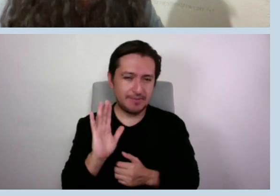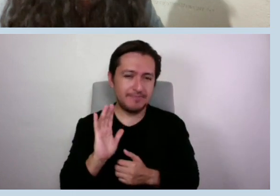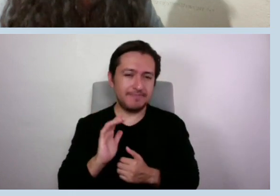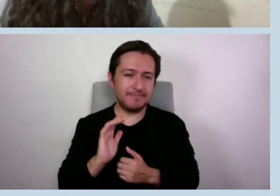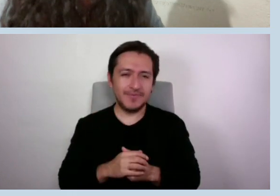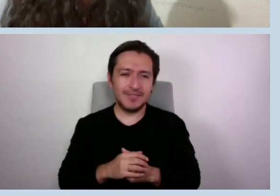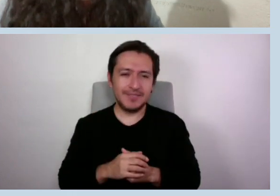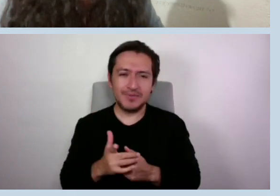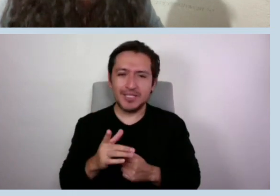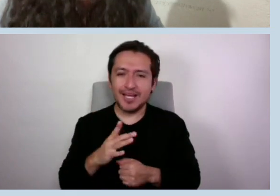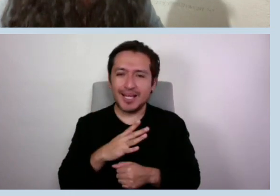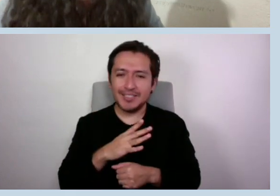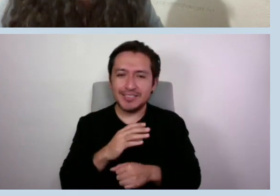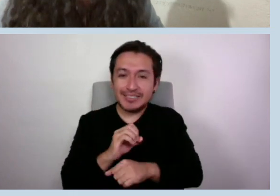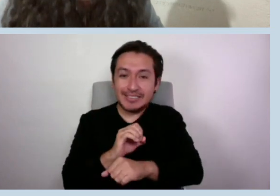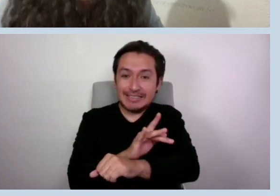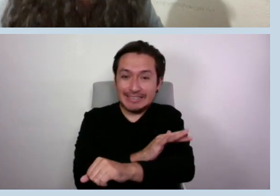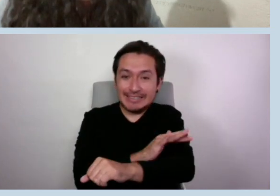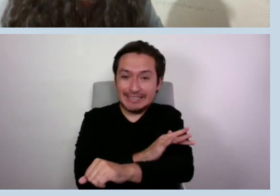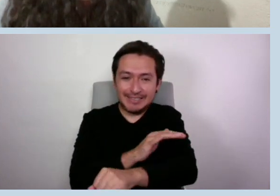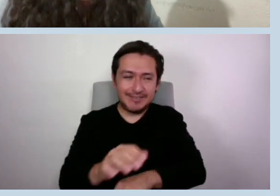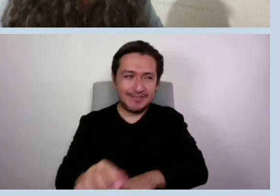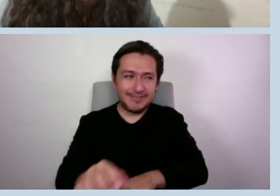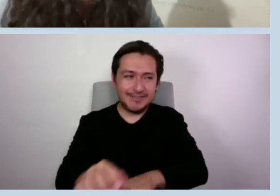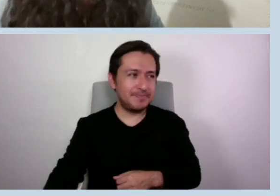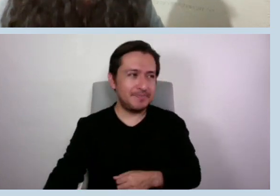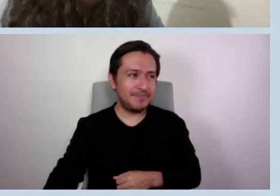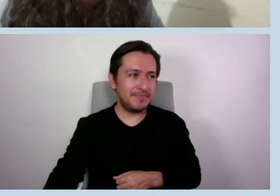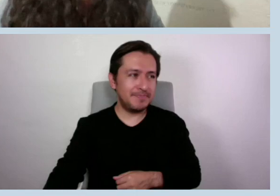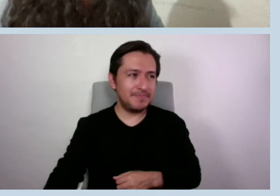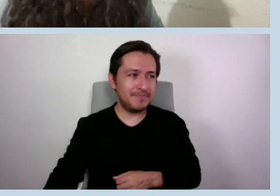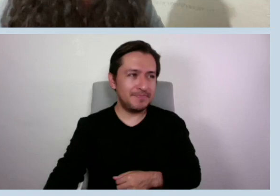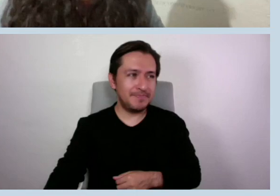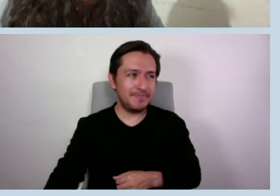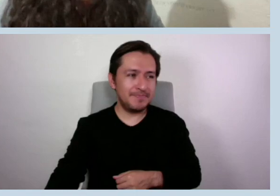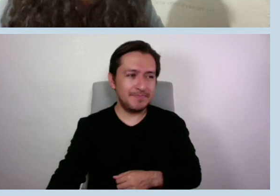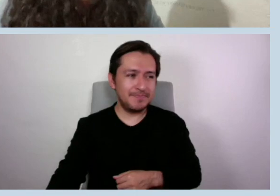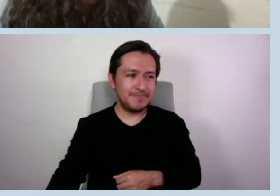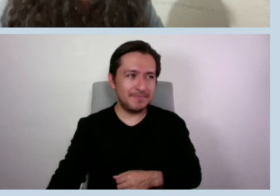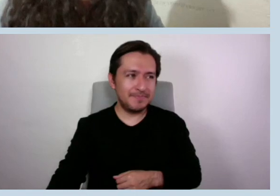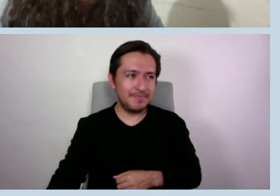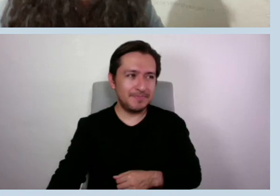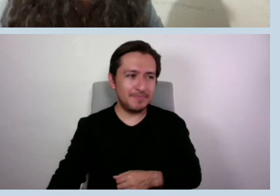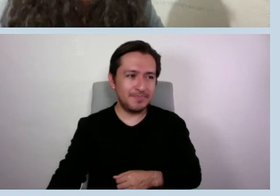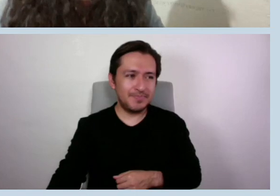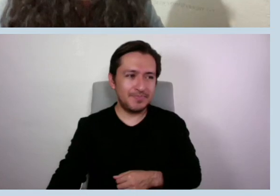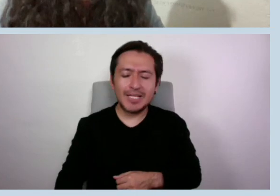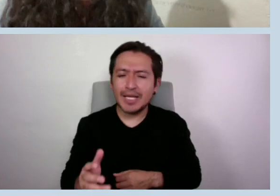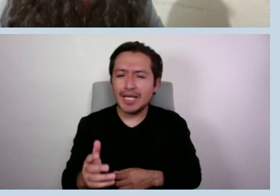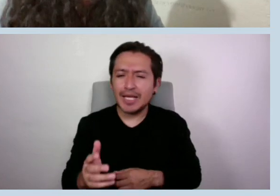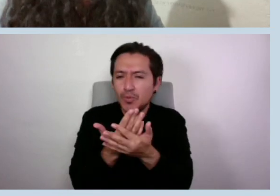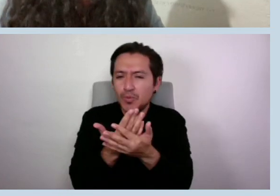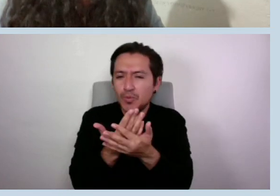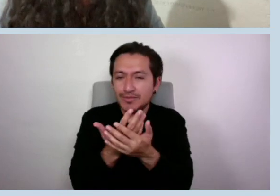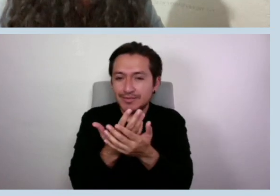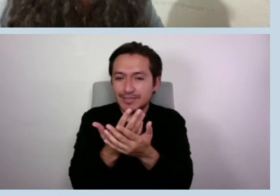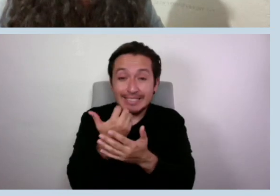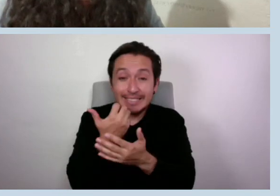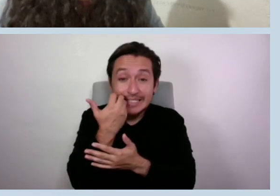energía hacemos guateques y Esperamos que esas actividades también se sientan como un guateque